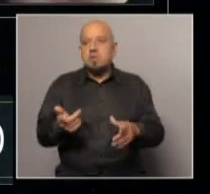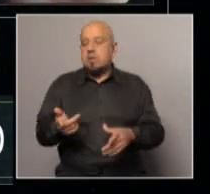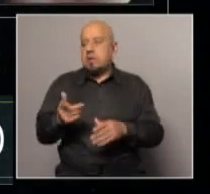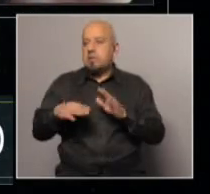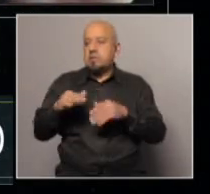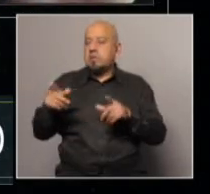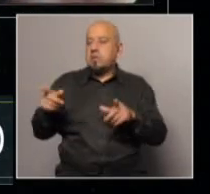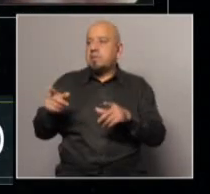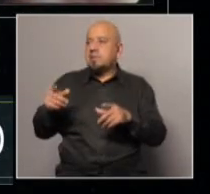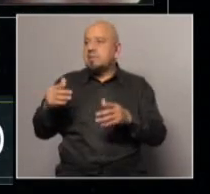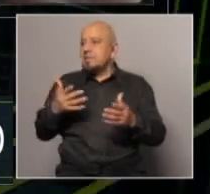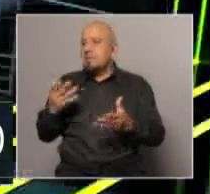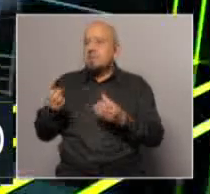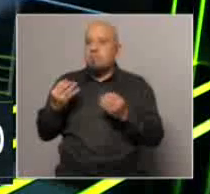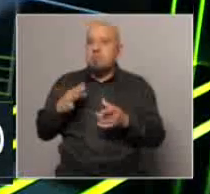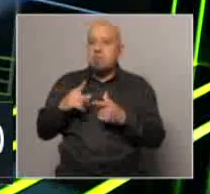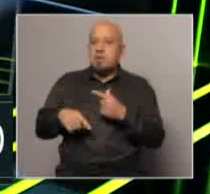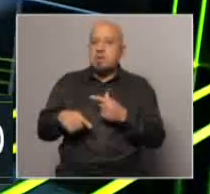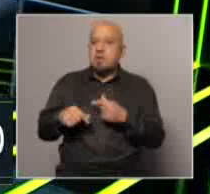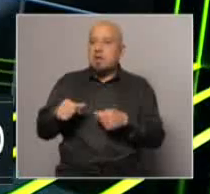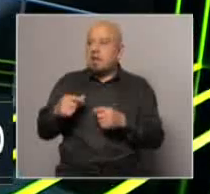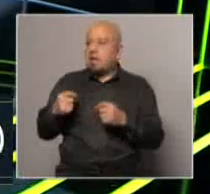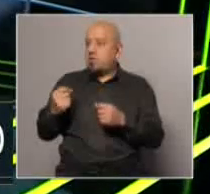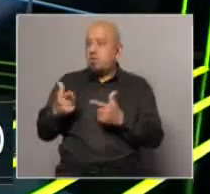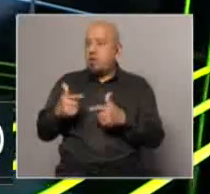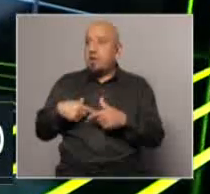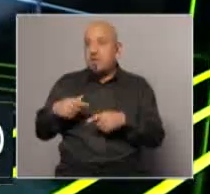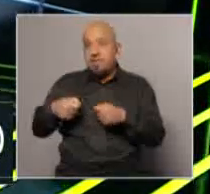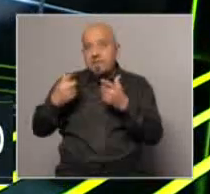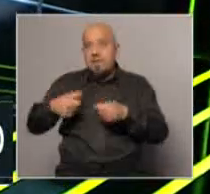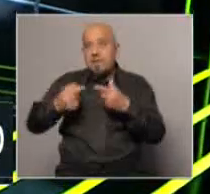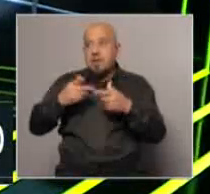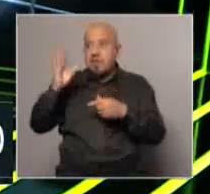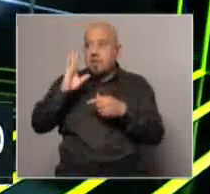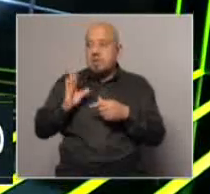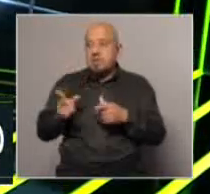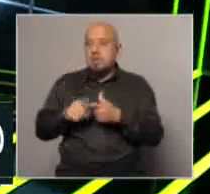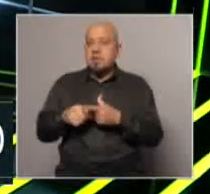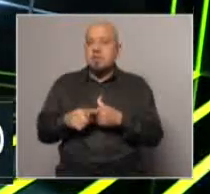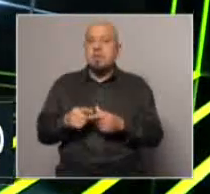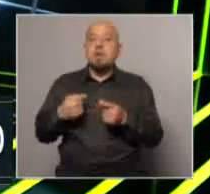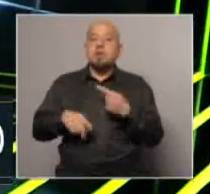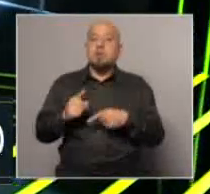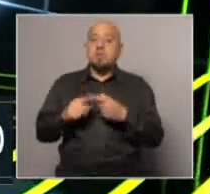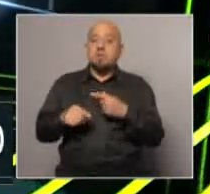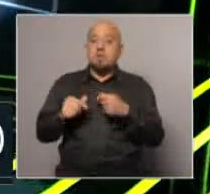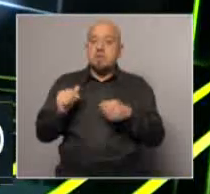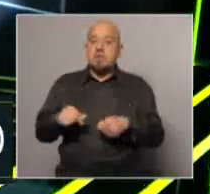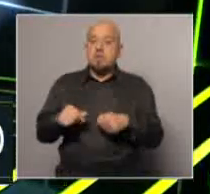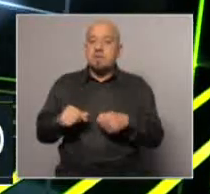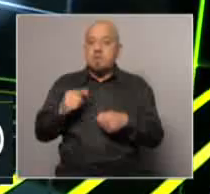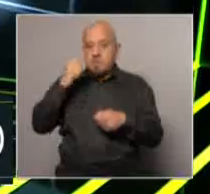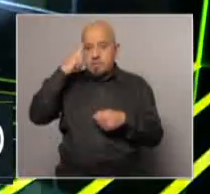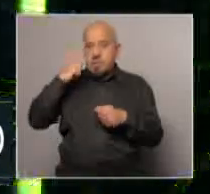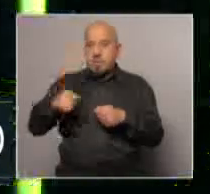decirlo de alguna manera, ¿por qué irían a vender droga a Brasil cuando no pueden cumplir con el mercado interno? La lógica haría ver